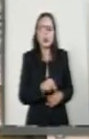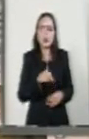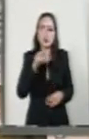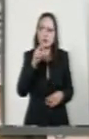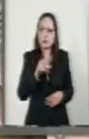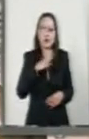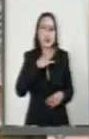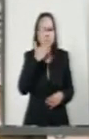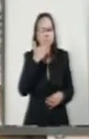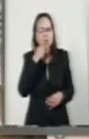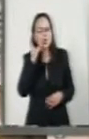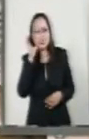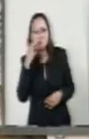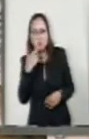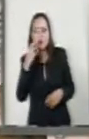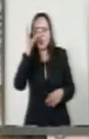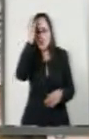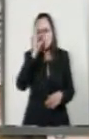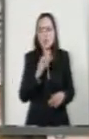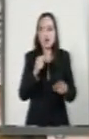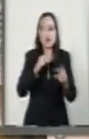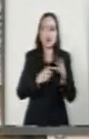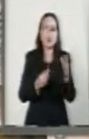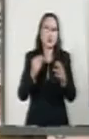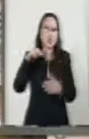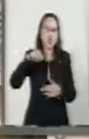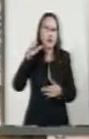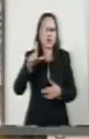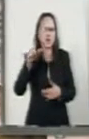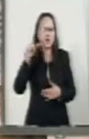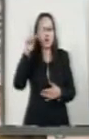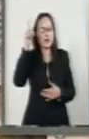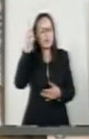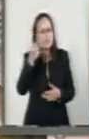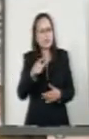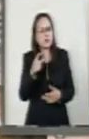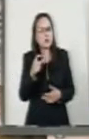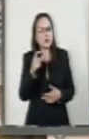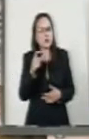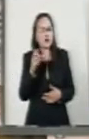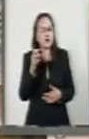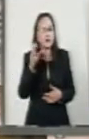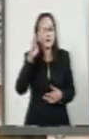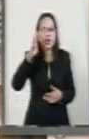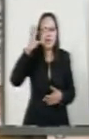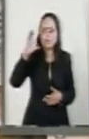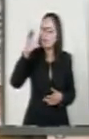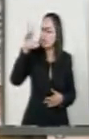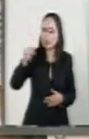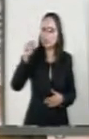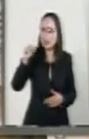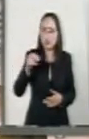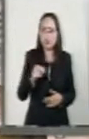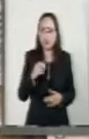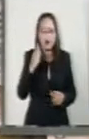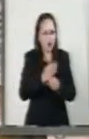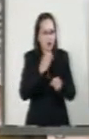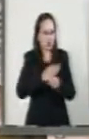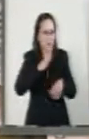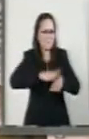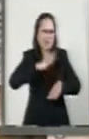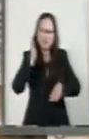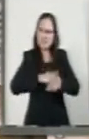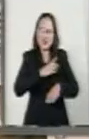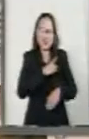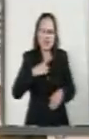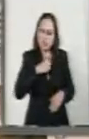Sonora, Chihuahua, Coahuila, Nuevo León, Tamaulipas, pero Baja California no, quizás con el tiempo, pero ahorita no es de los más endrogados,